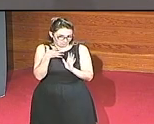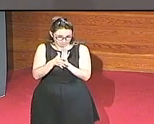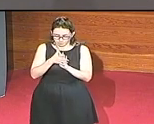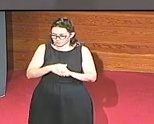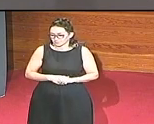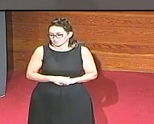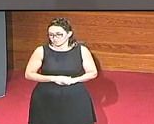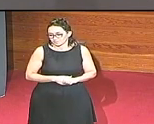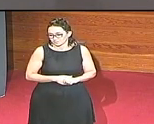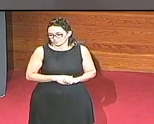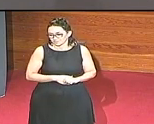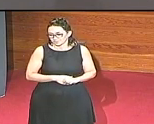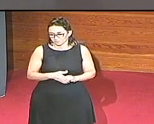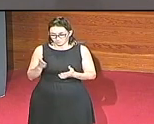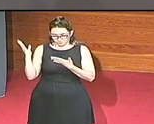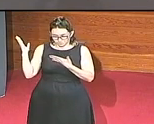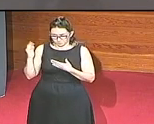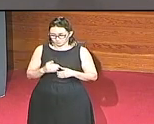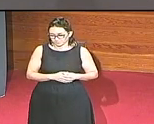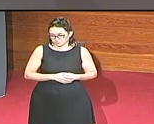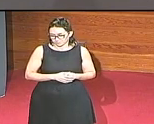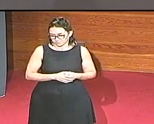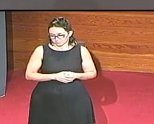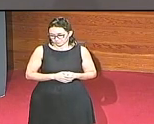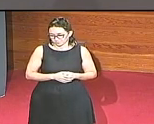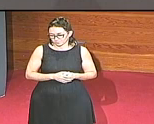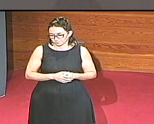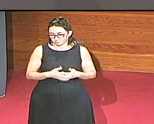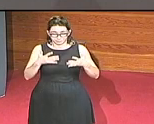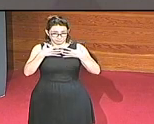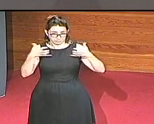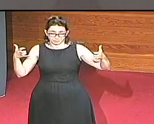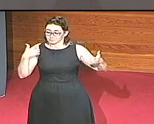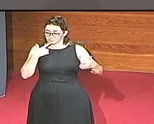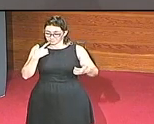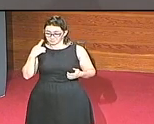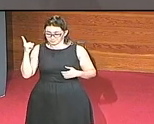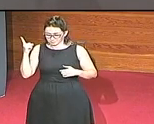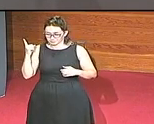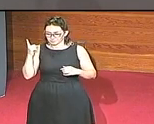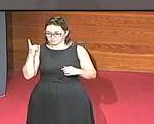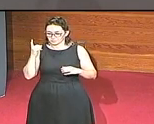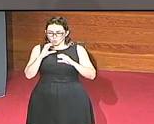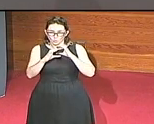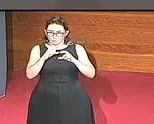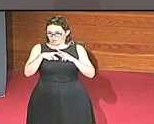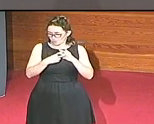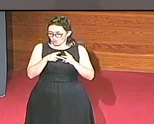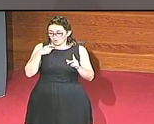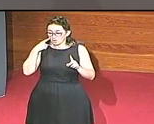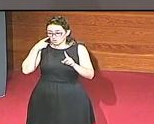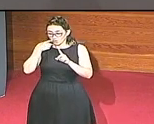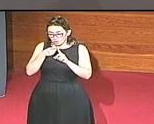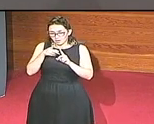la infografía lo que es es una herramienta de comunicación que trata de hacer comprensible de forma visual aspectos de la realidad que no son accesibles